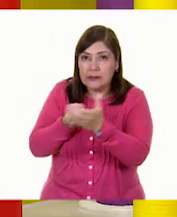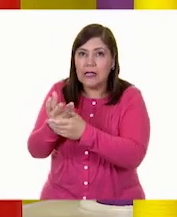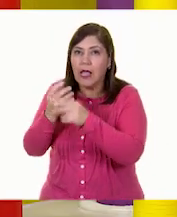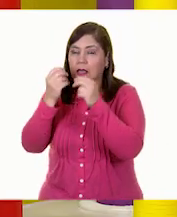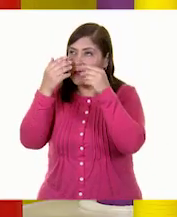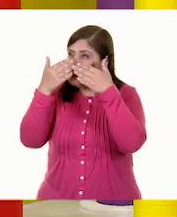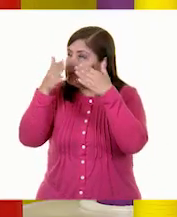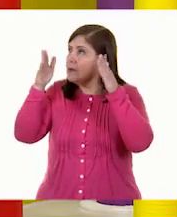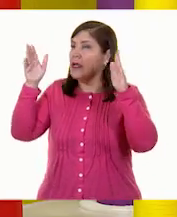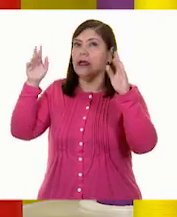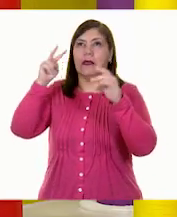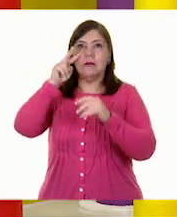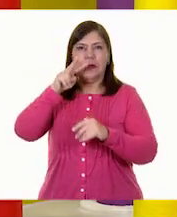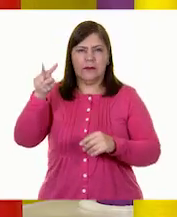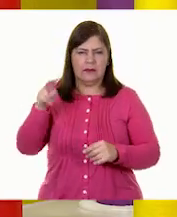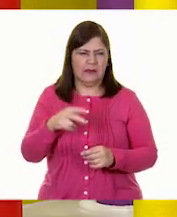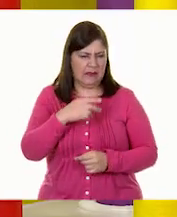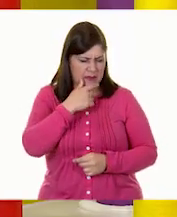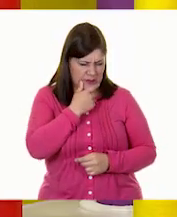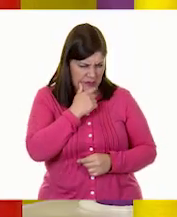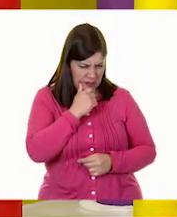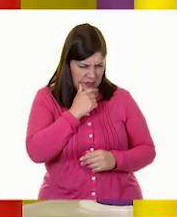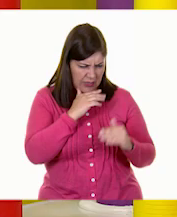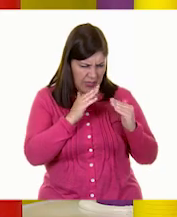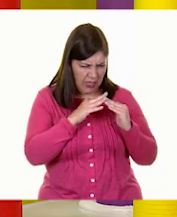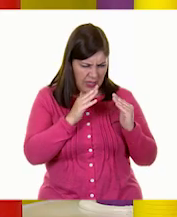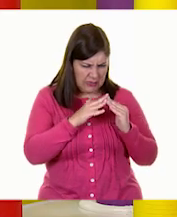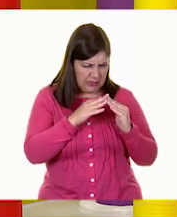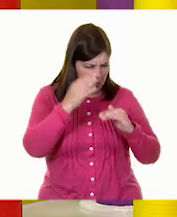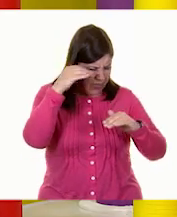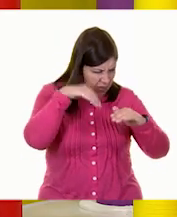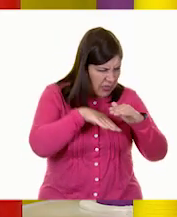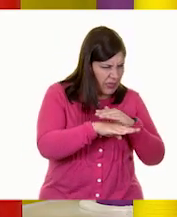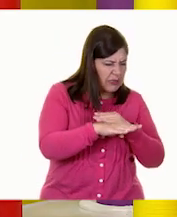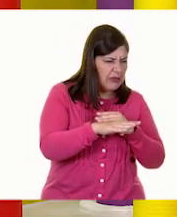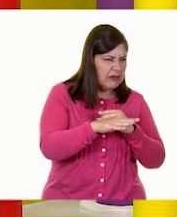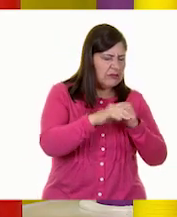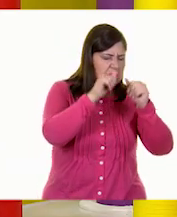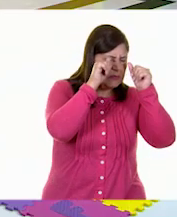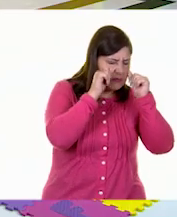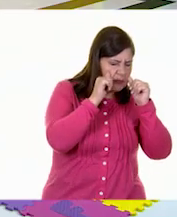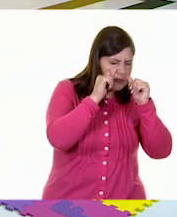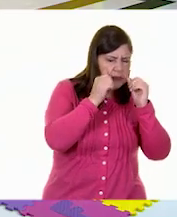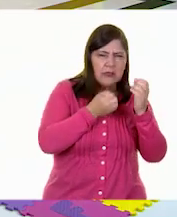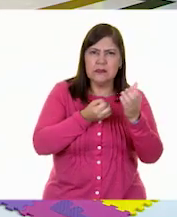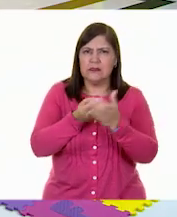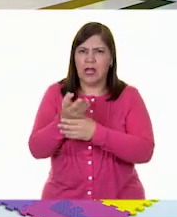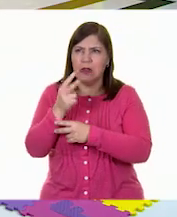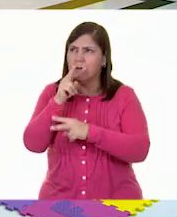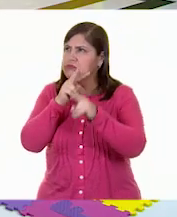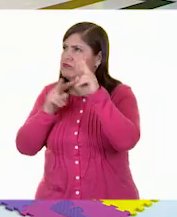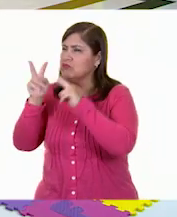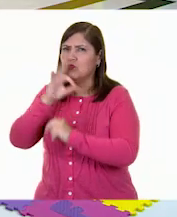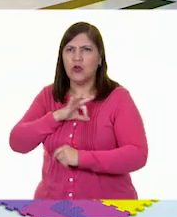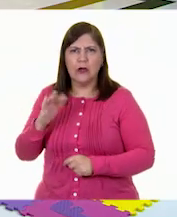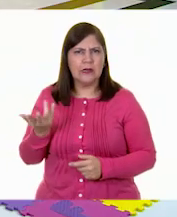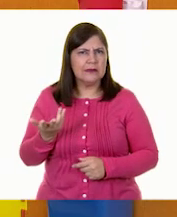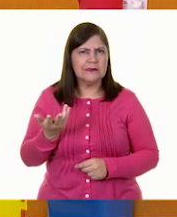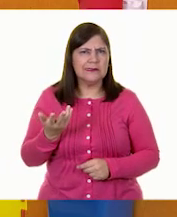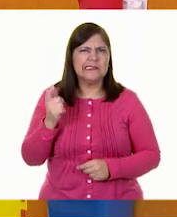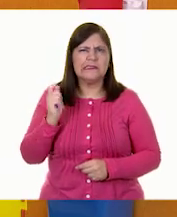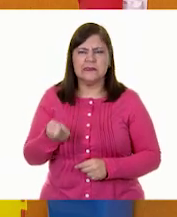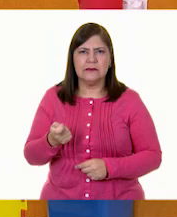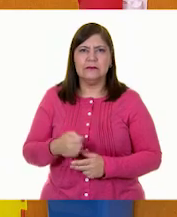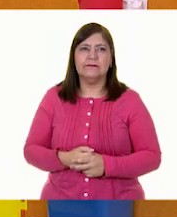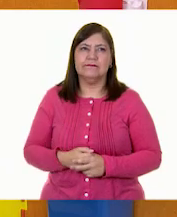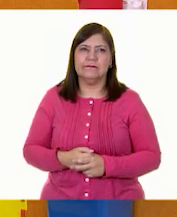Hay una casa en la que uno entra ciego y sale viendo. ¿Qué?